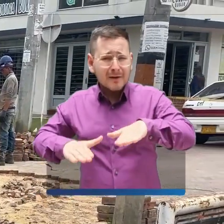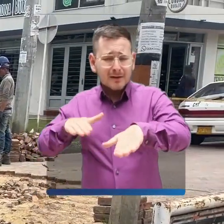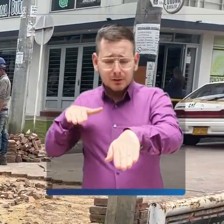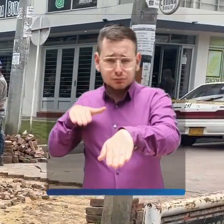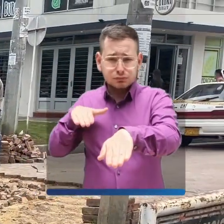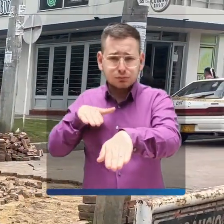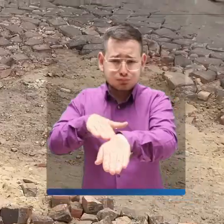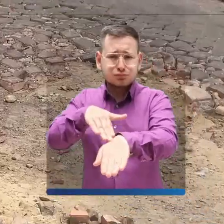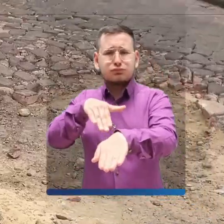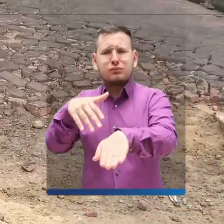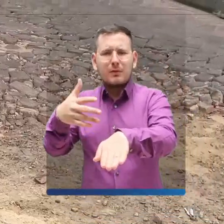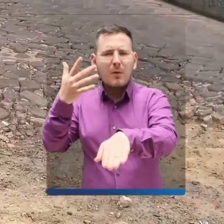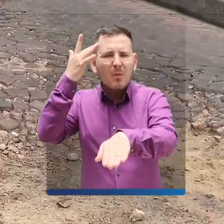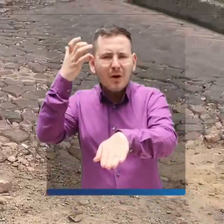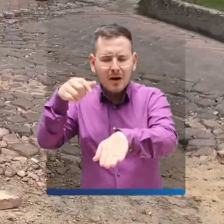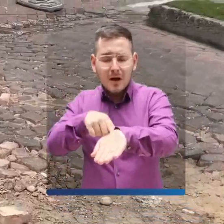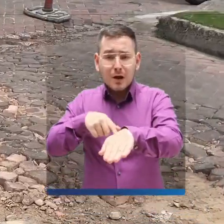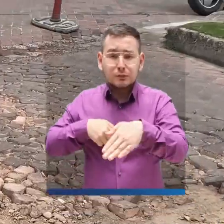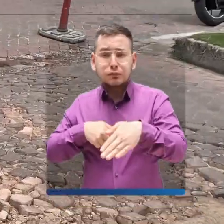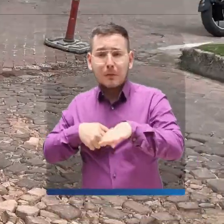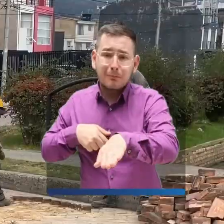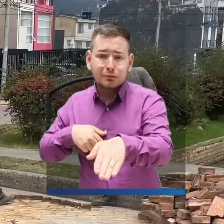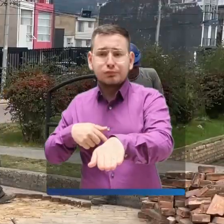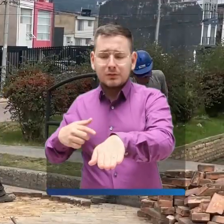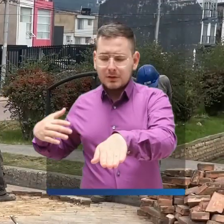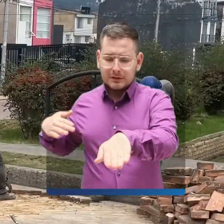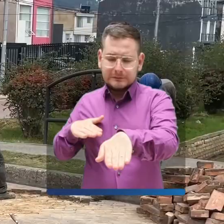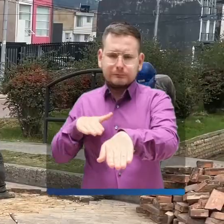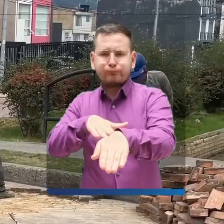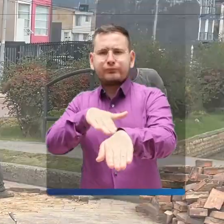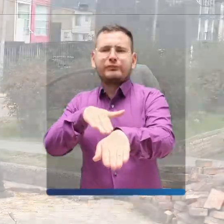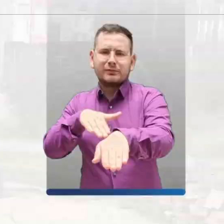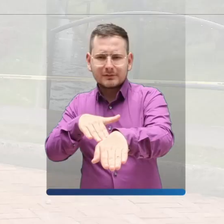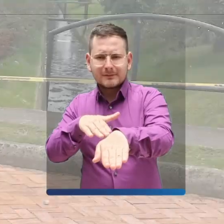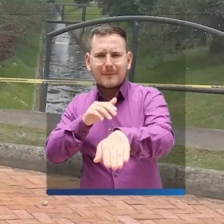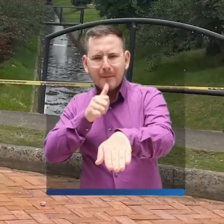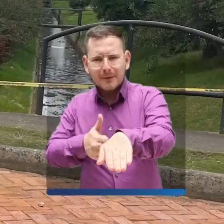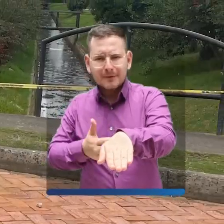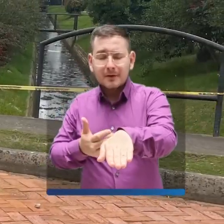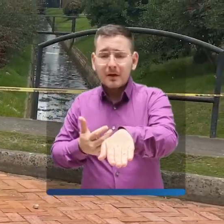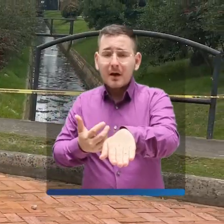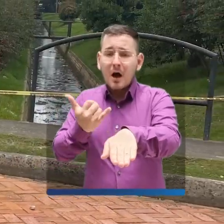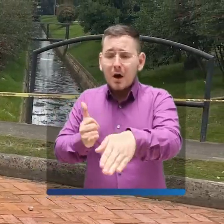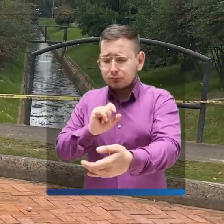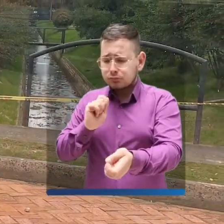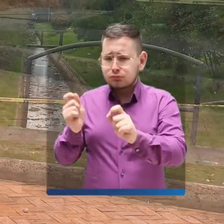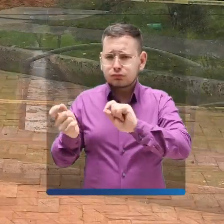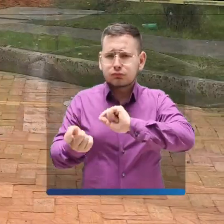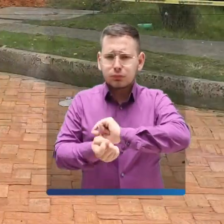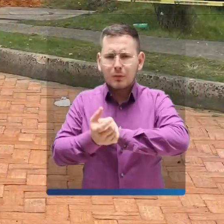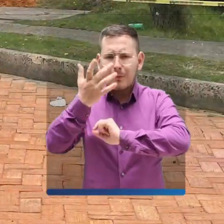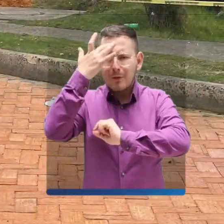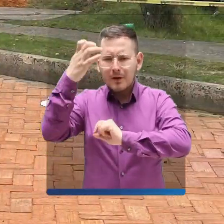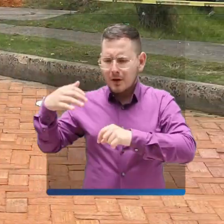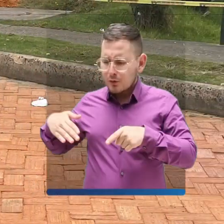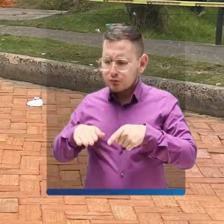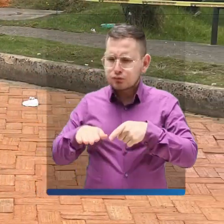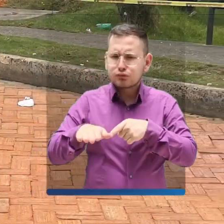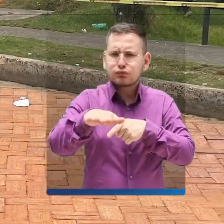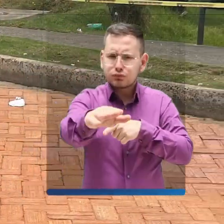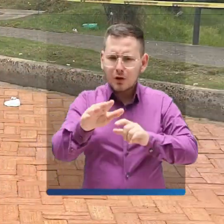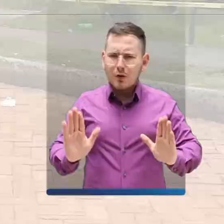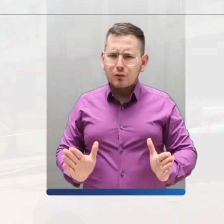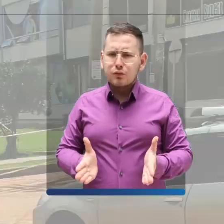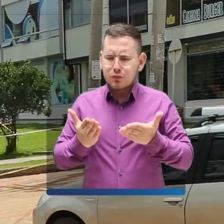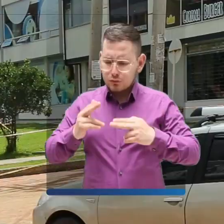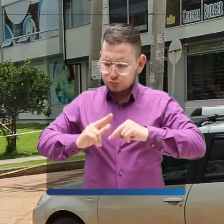habían creo accidentes porque frenaban muy rápido los carros y nosotros le pegaban por atrás. No, pues bueno, porque para el flujo vehicular y